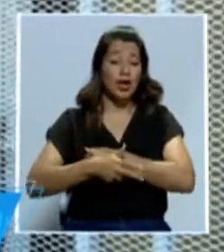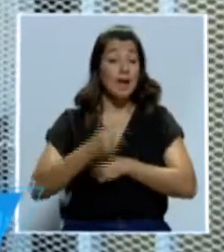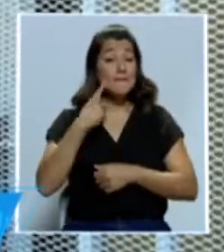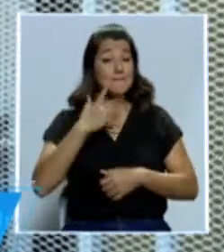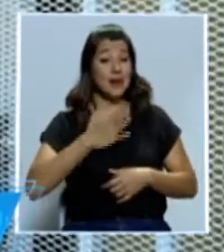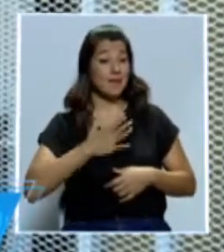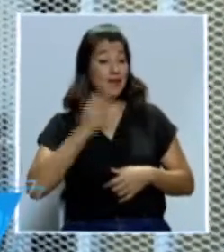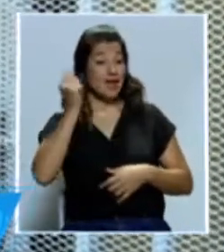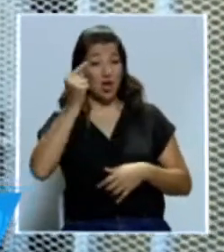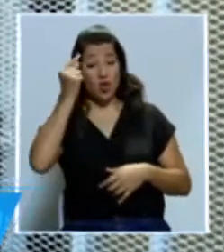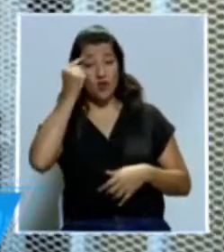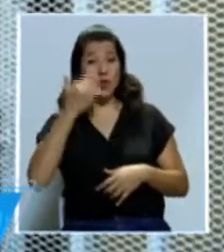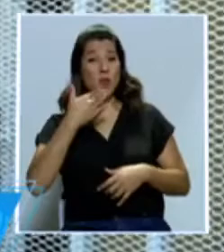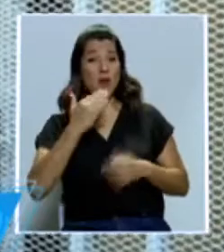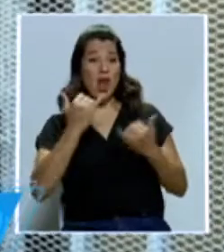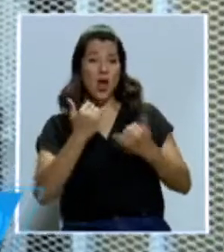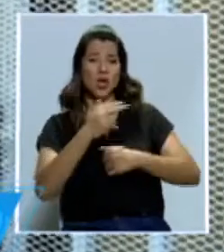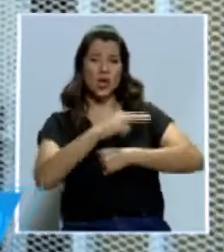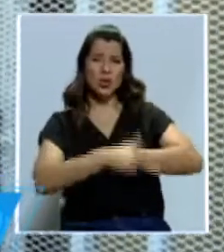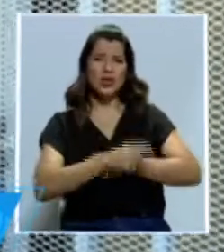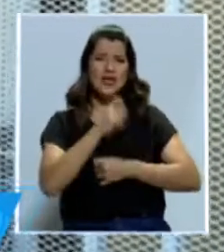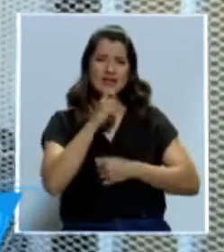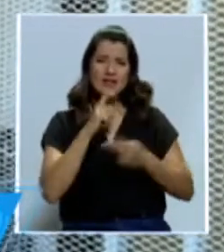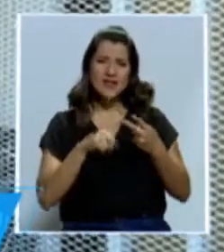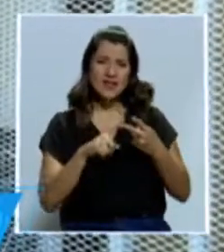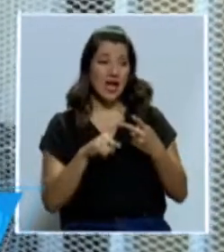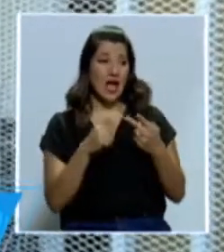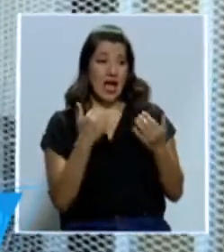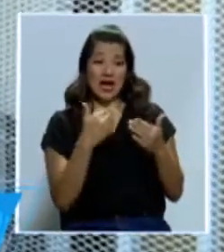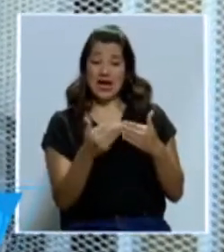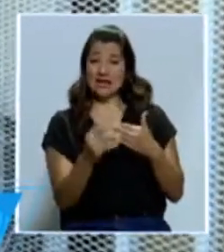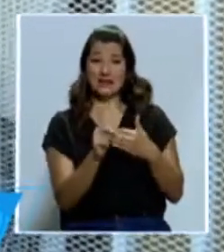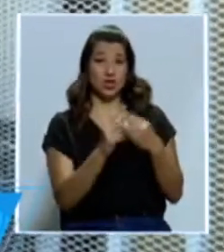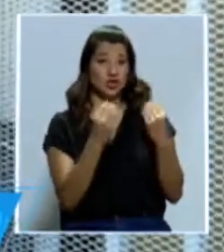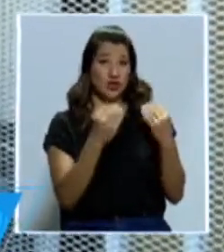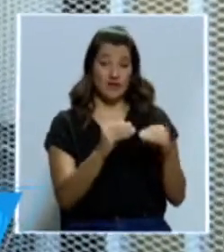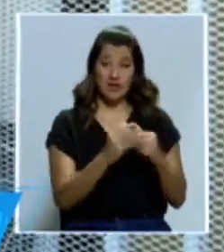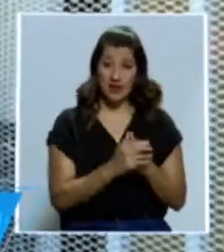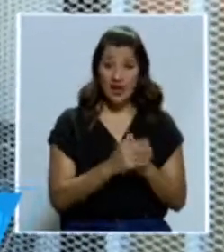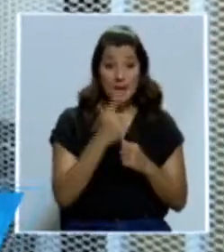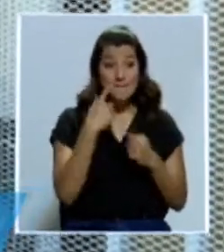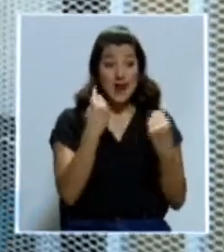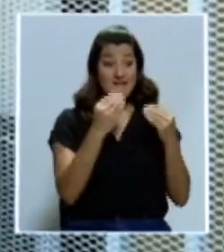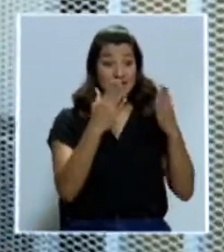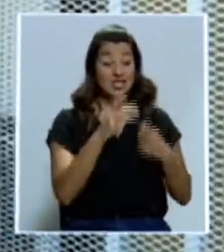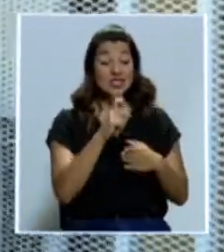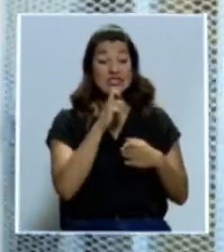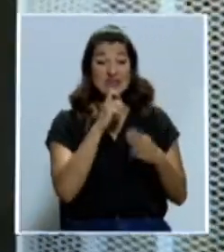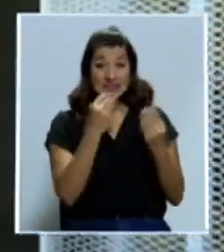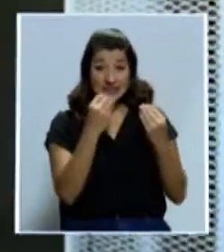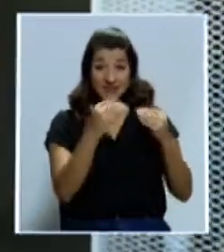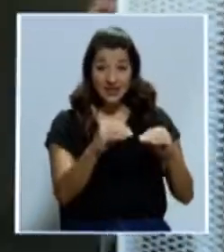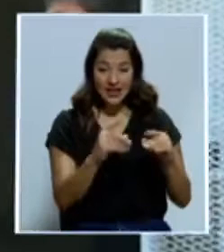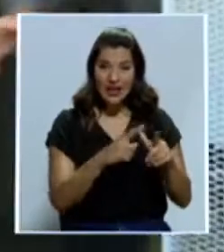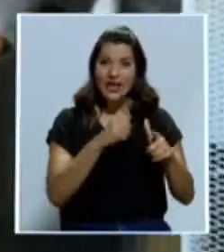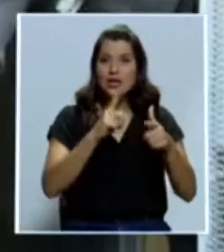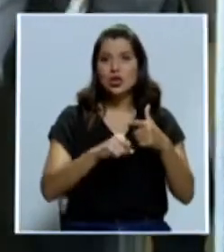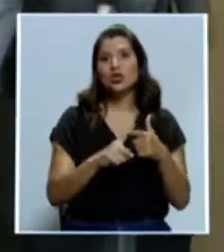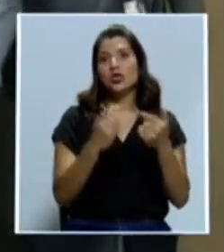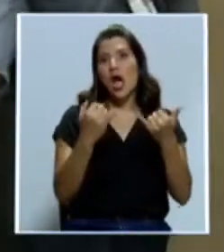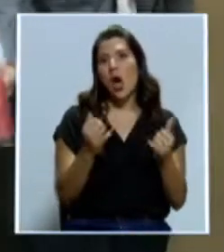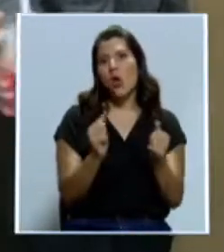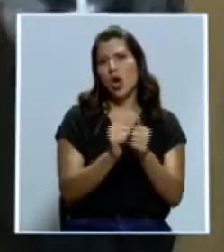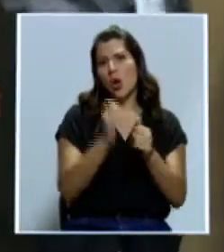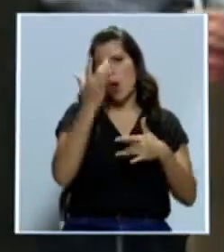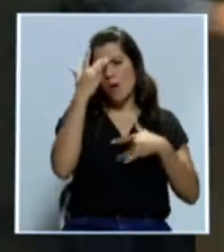mal? La lotería está muy dura, los chances están muy duras, casi no se venden, al vendedor le cuesta venderlo y por esto de la pandemia ya uno no se gana